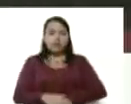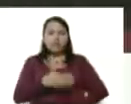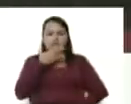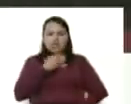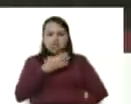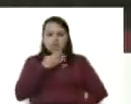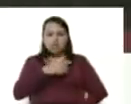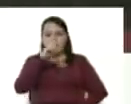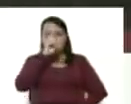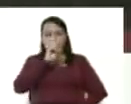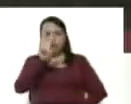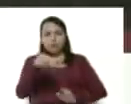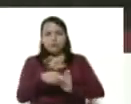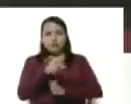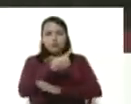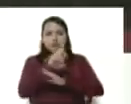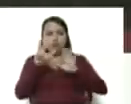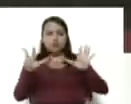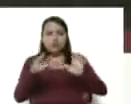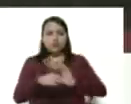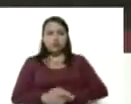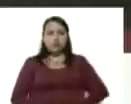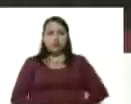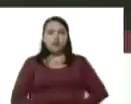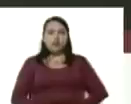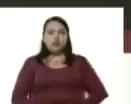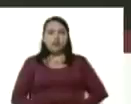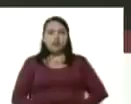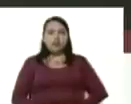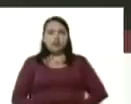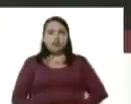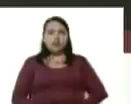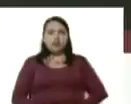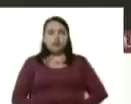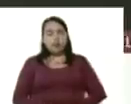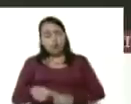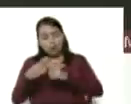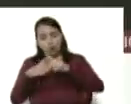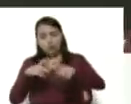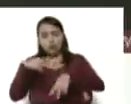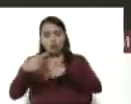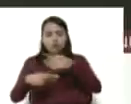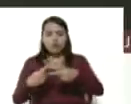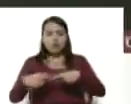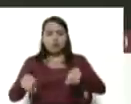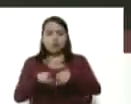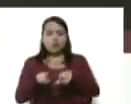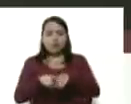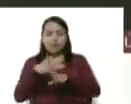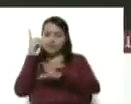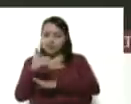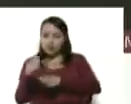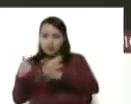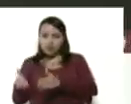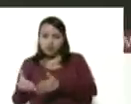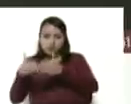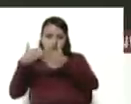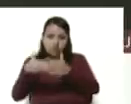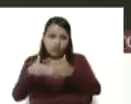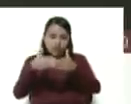del 2018, cuando obligamos, bajo otro procedimiento, pero igualmente obligamos a